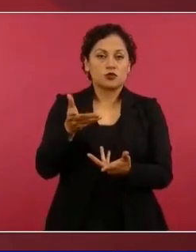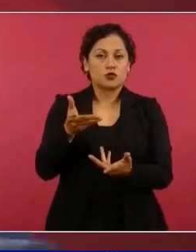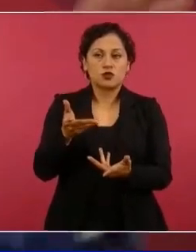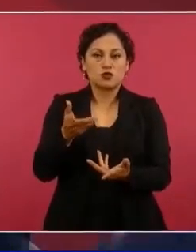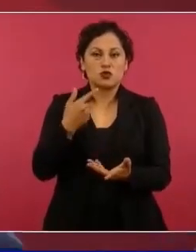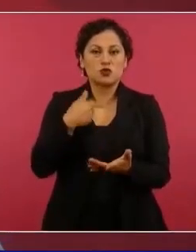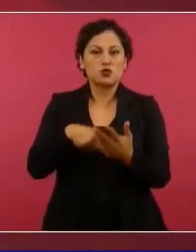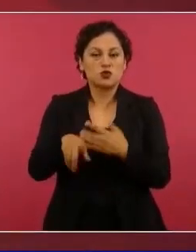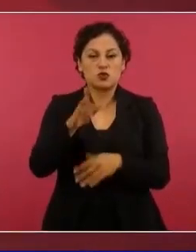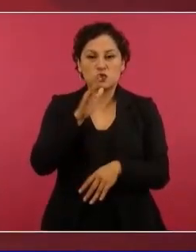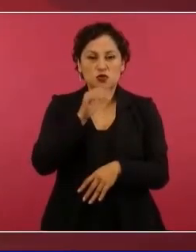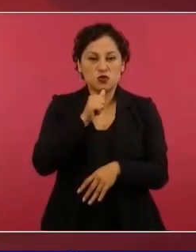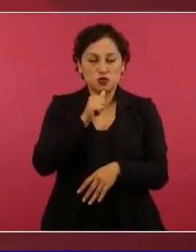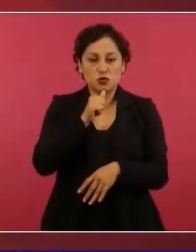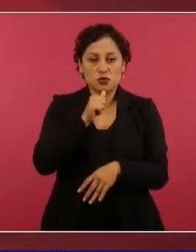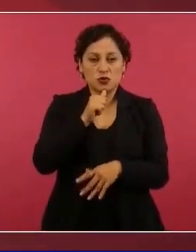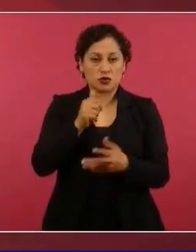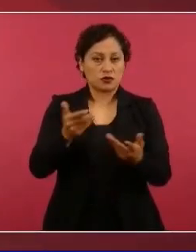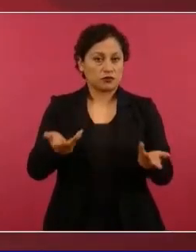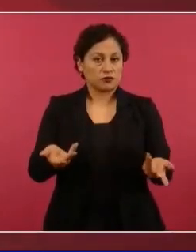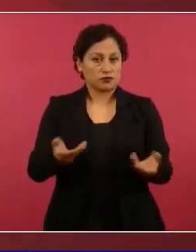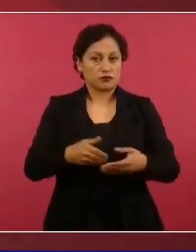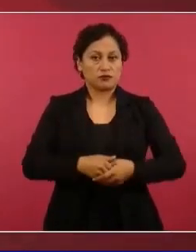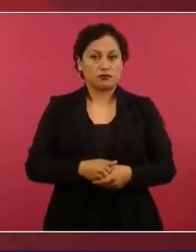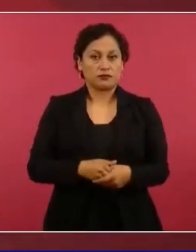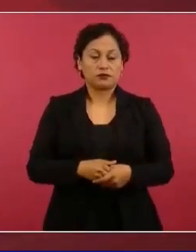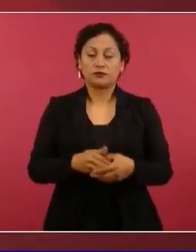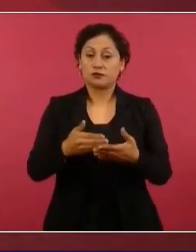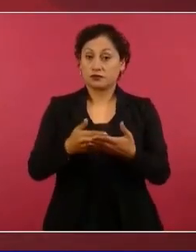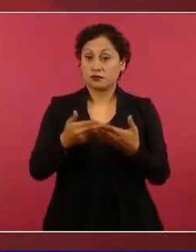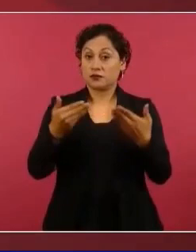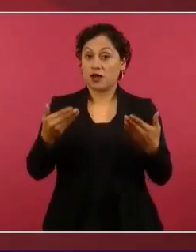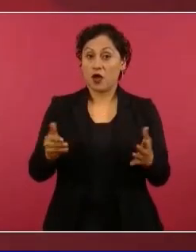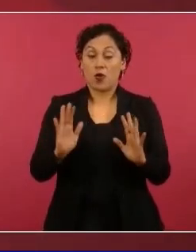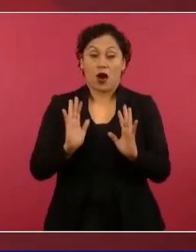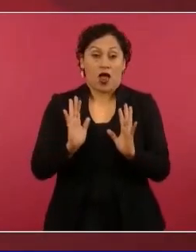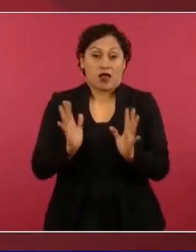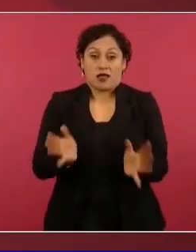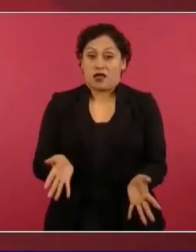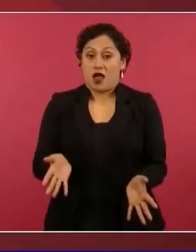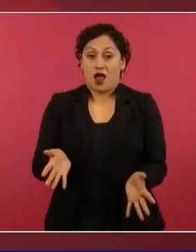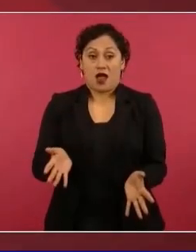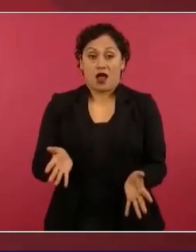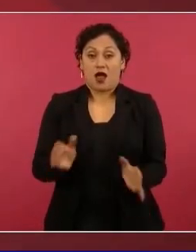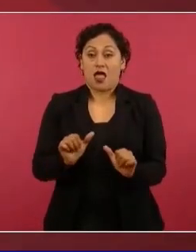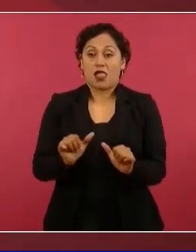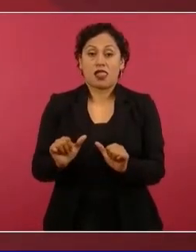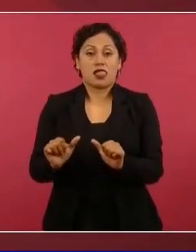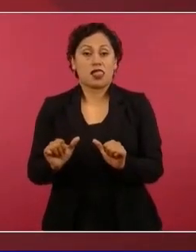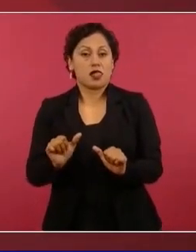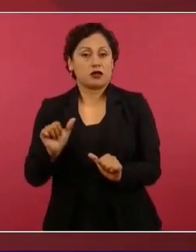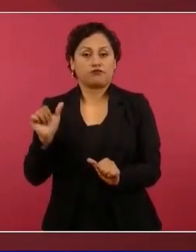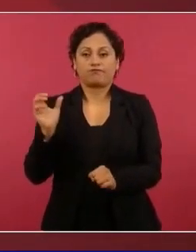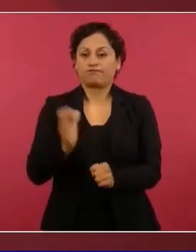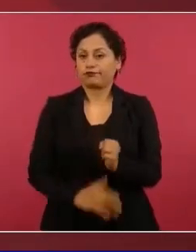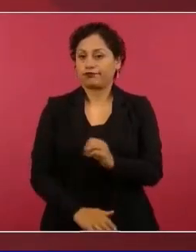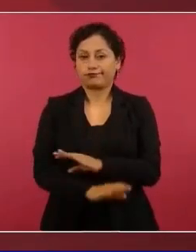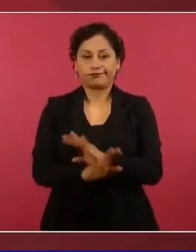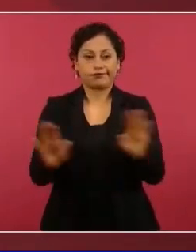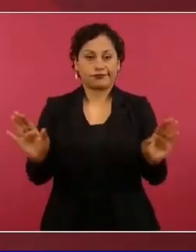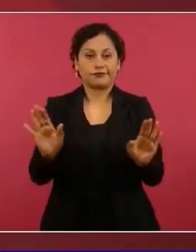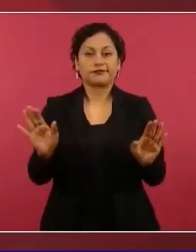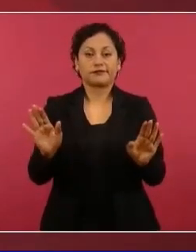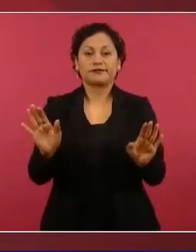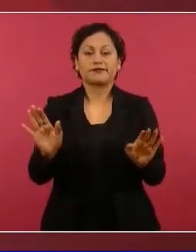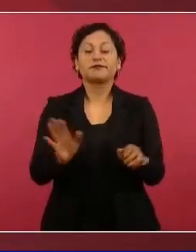y que ahora ya no tienen impunidad, porque eran